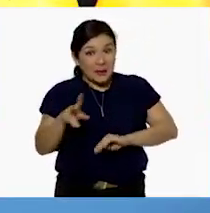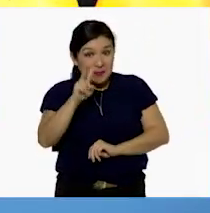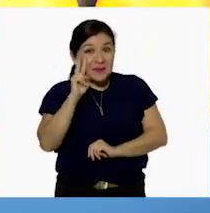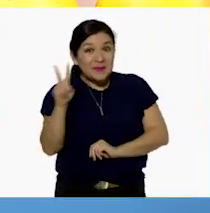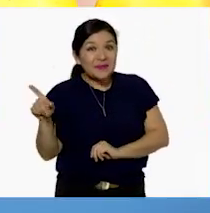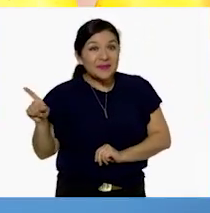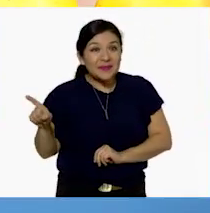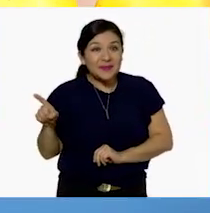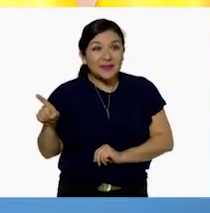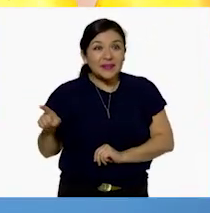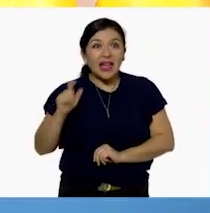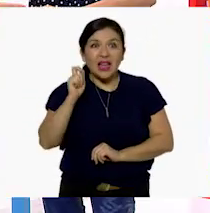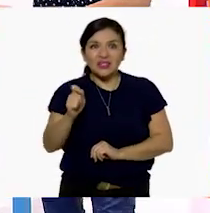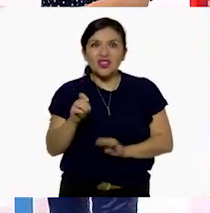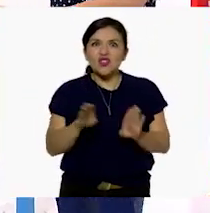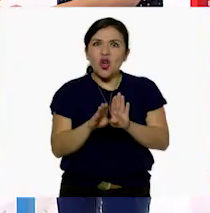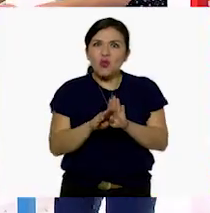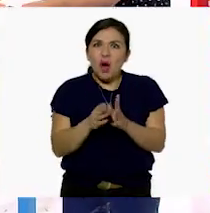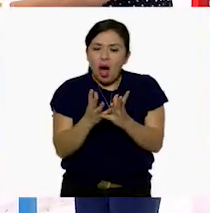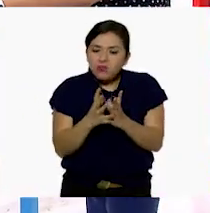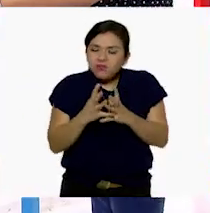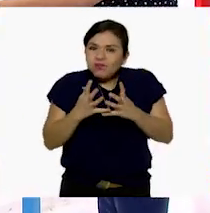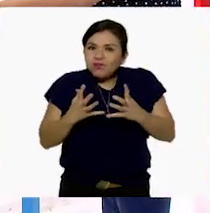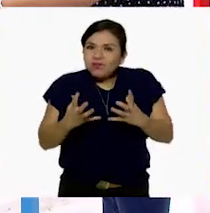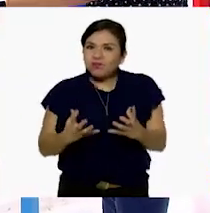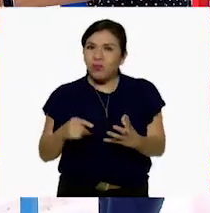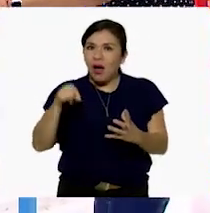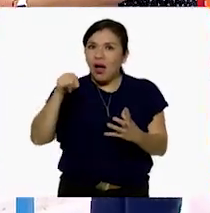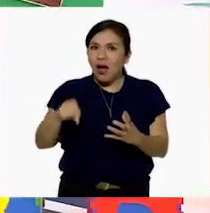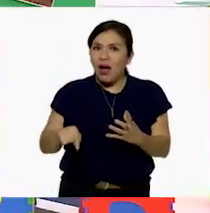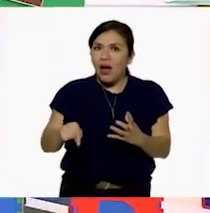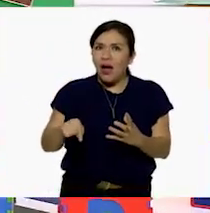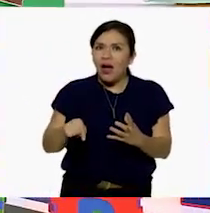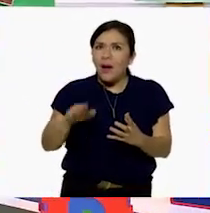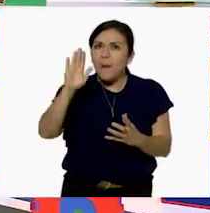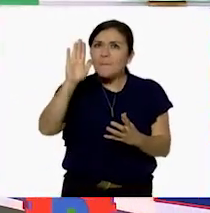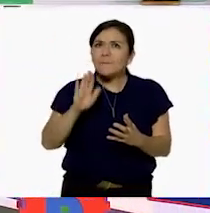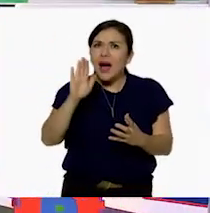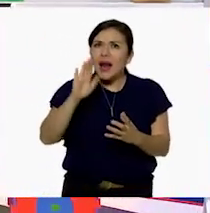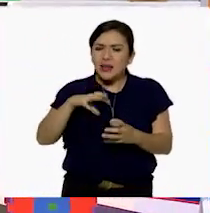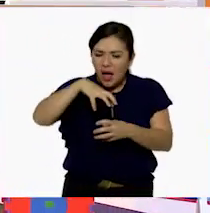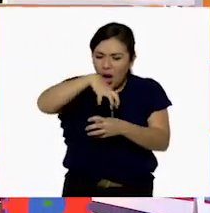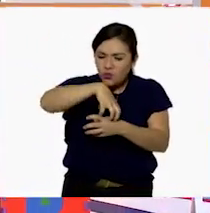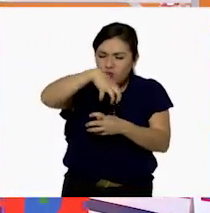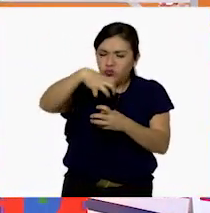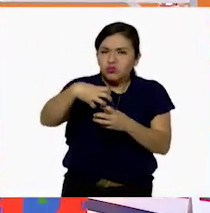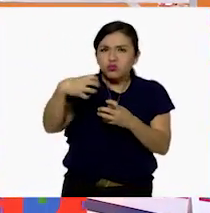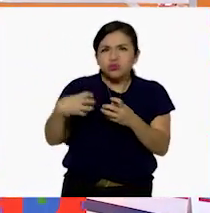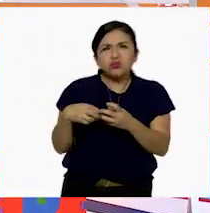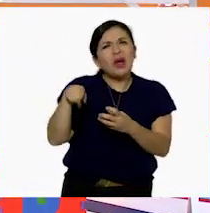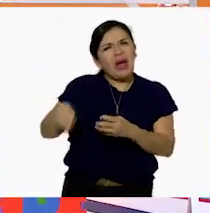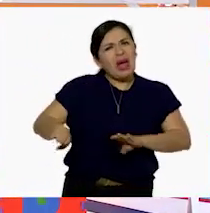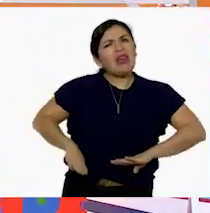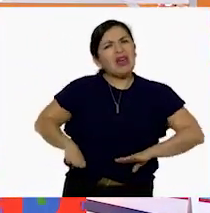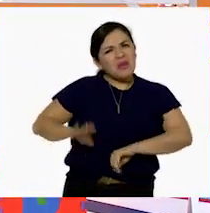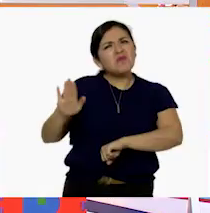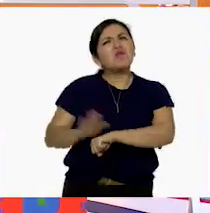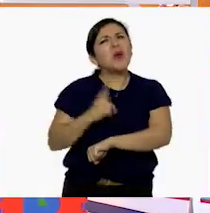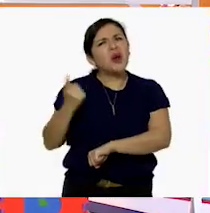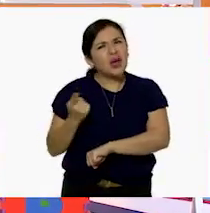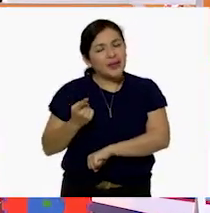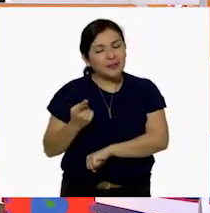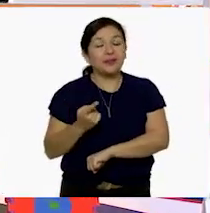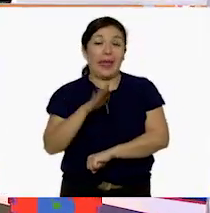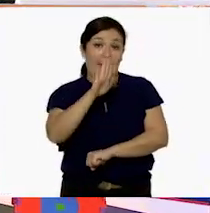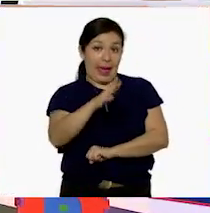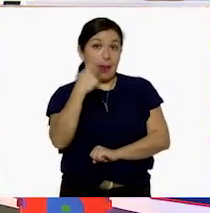que es robusto. Son como redondos, grandes. ¿Sabes claro. por qué son así, Pepe? ¿Por qué, maestra Abril?